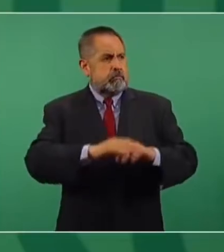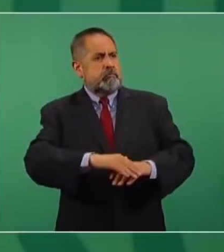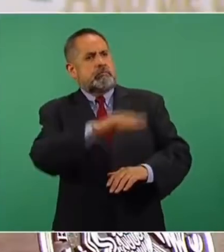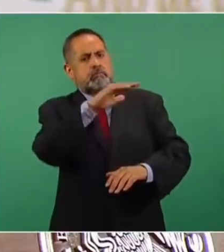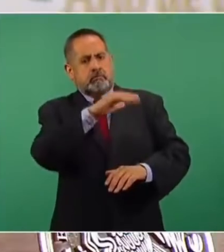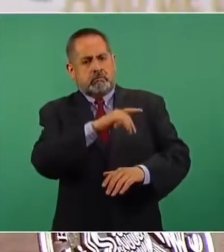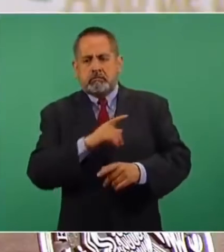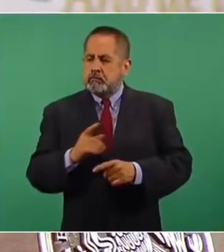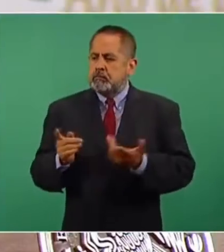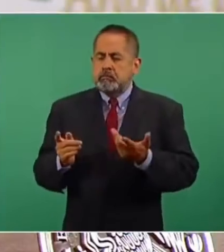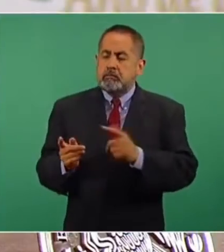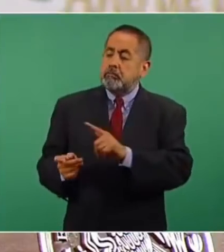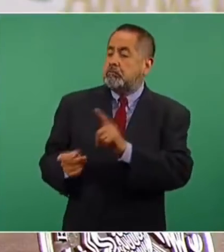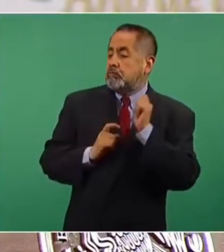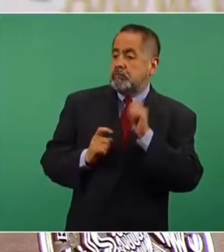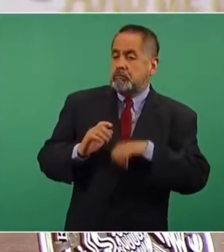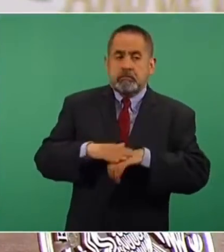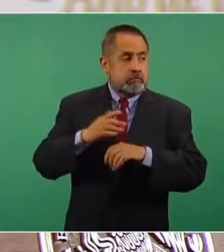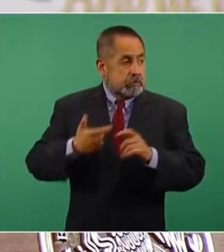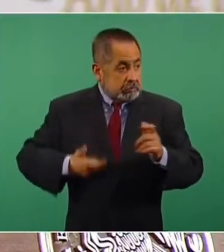Cobraron más de lo que valía la planta,